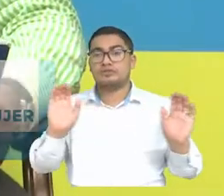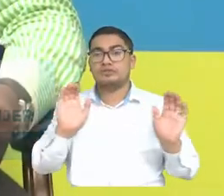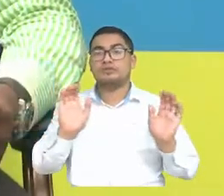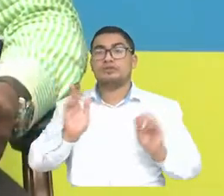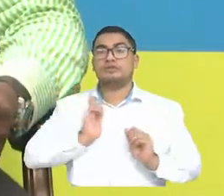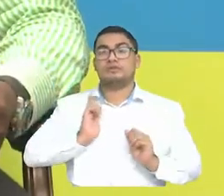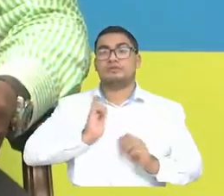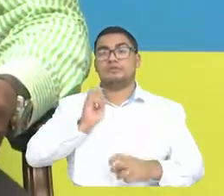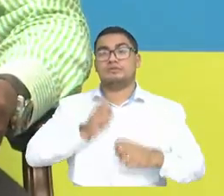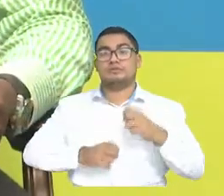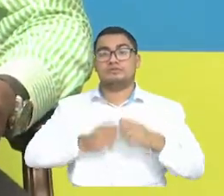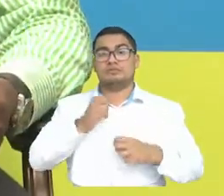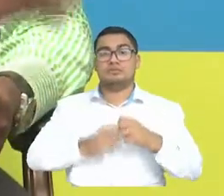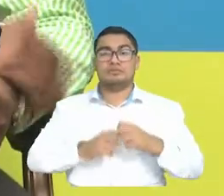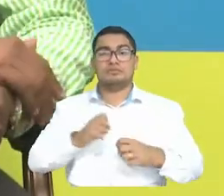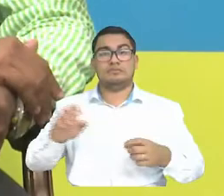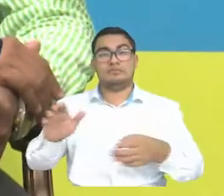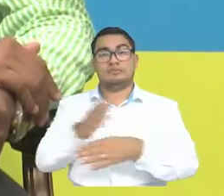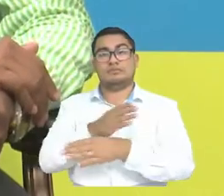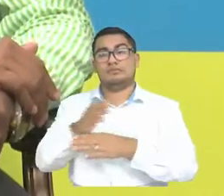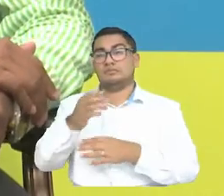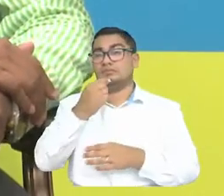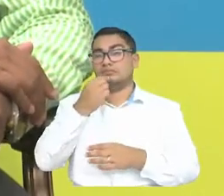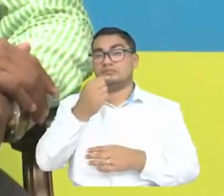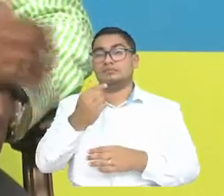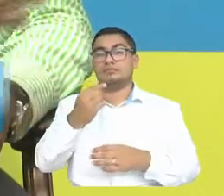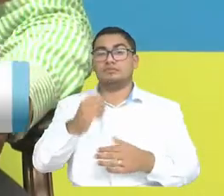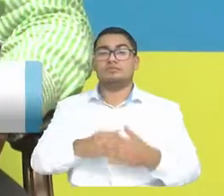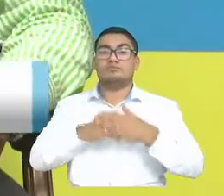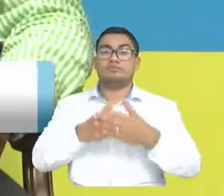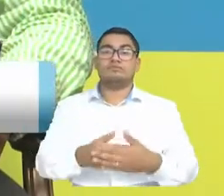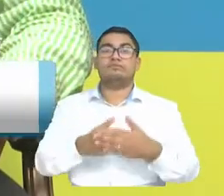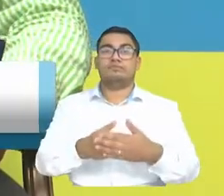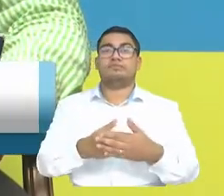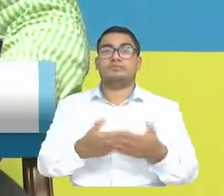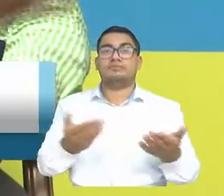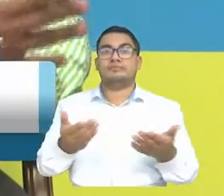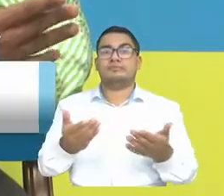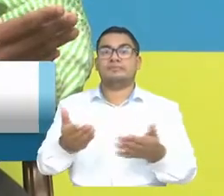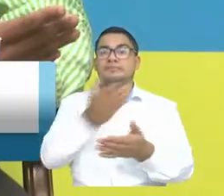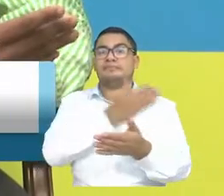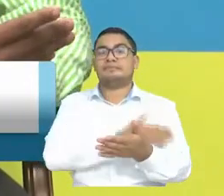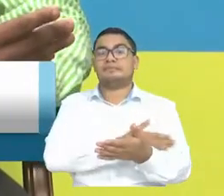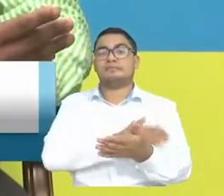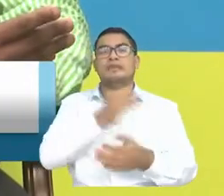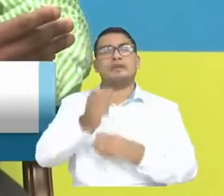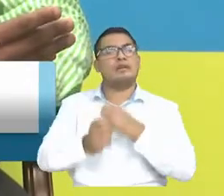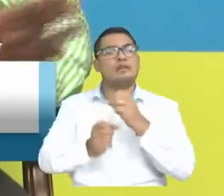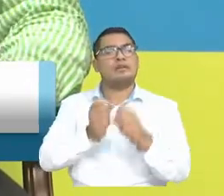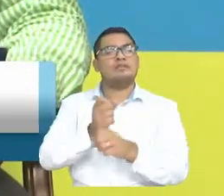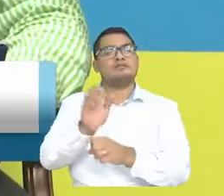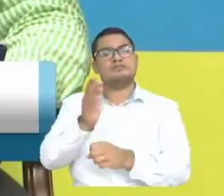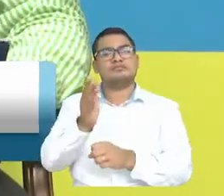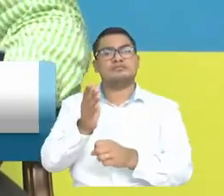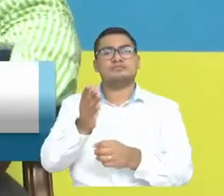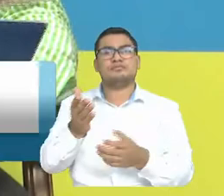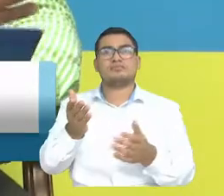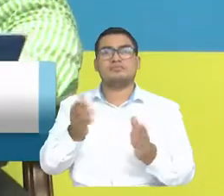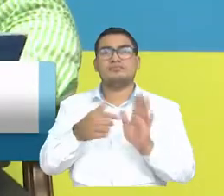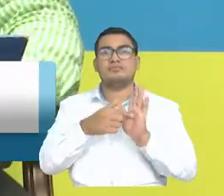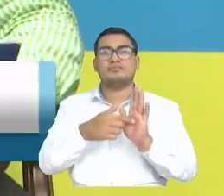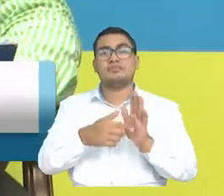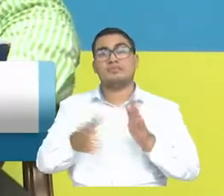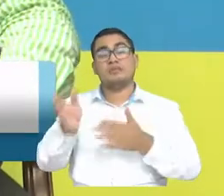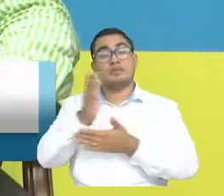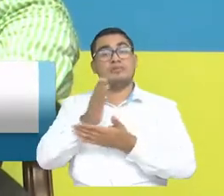tienen complicaciones y se predisponen a un parto prematuro. ¿Estamos hablando de qué tipo de edades, por ejemplo? ¿Y qué caso ha visto